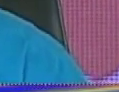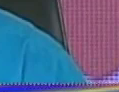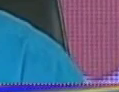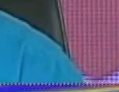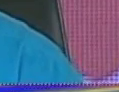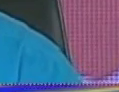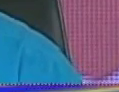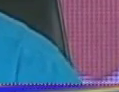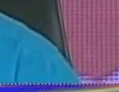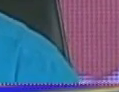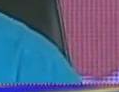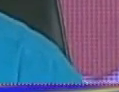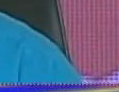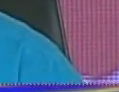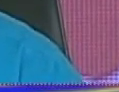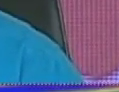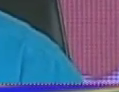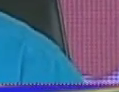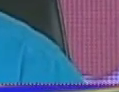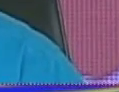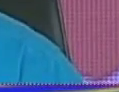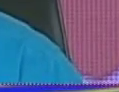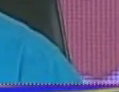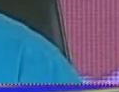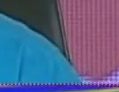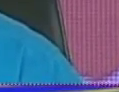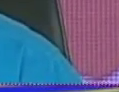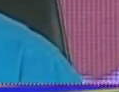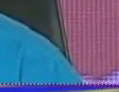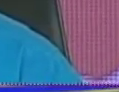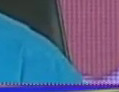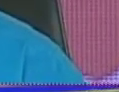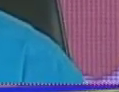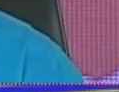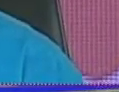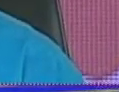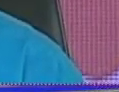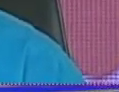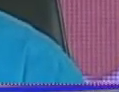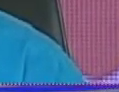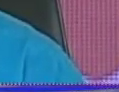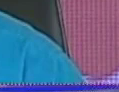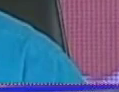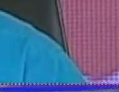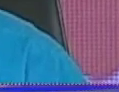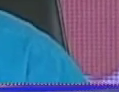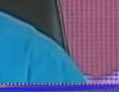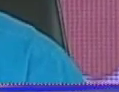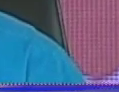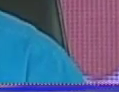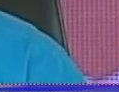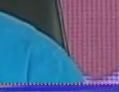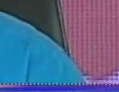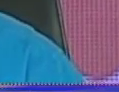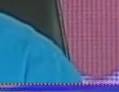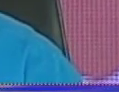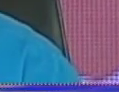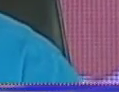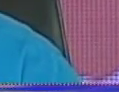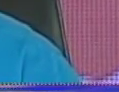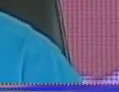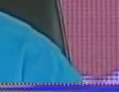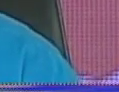por la protección integral de las víctimas de la guerra económica, porque muchos compatriotas, la